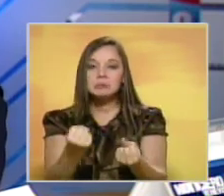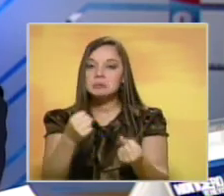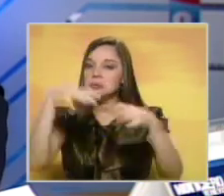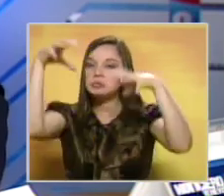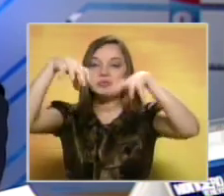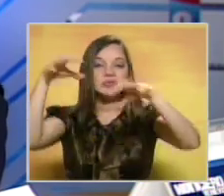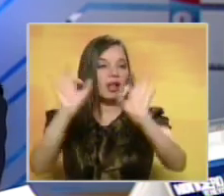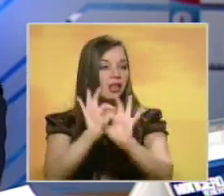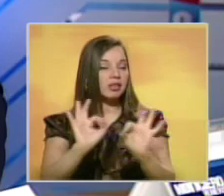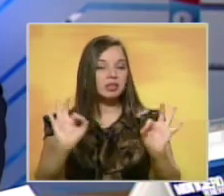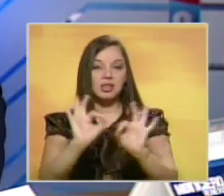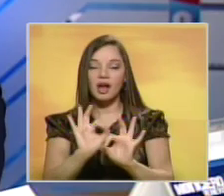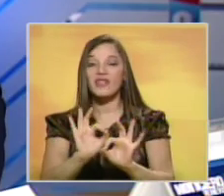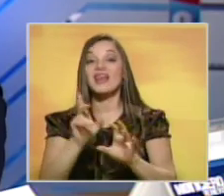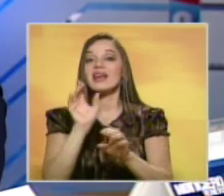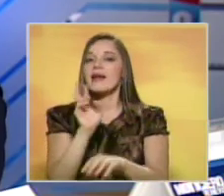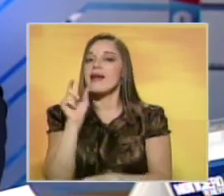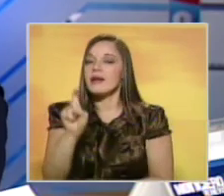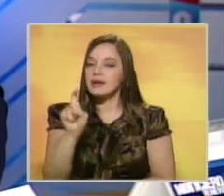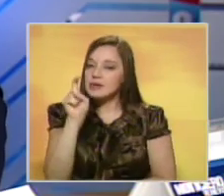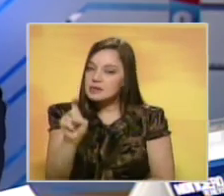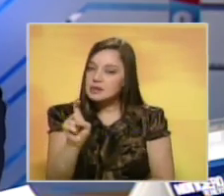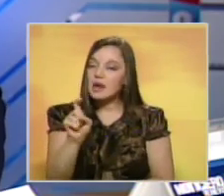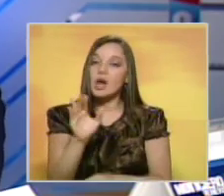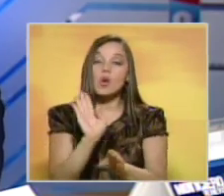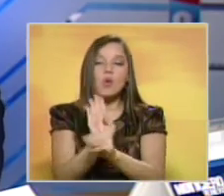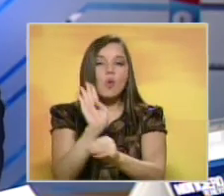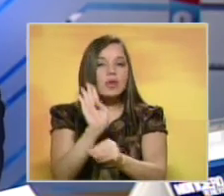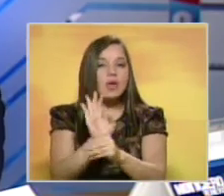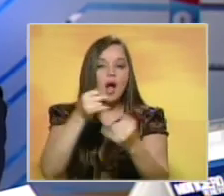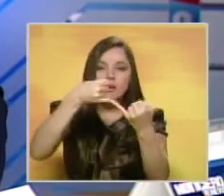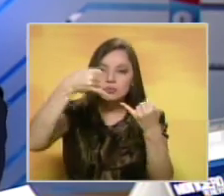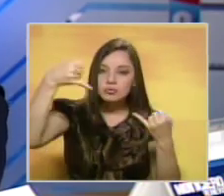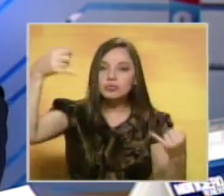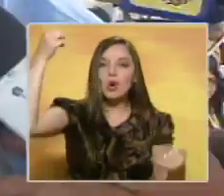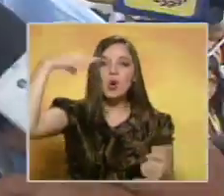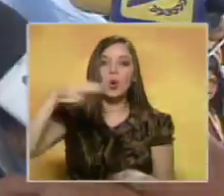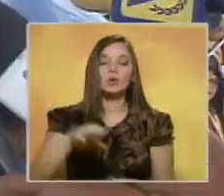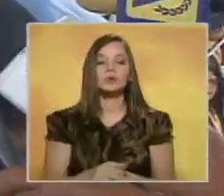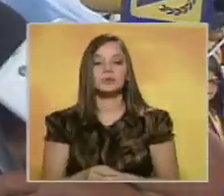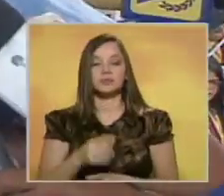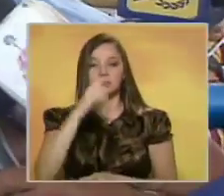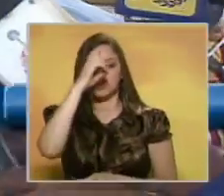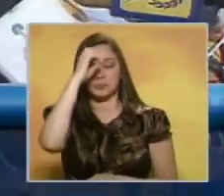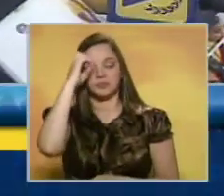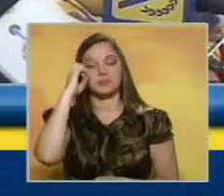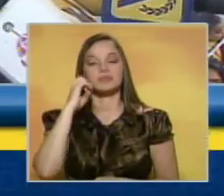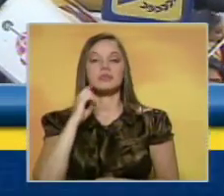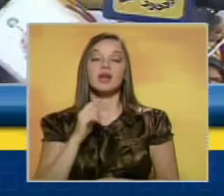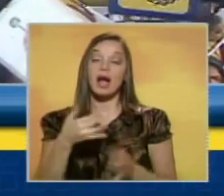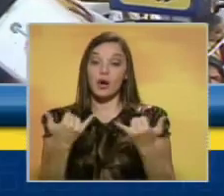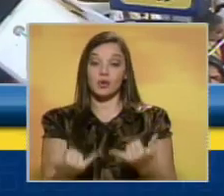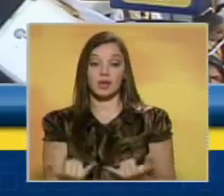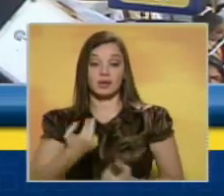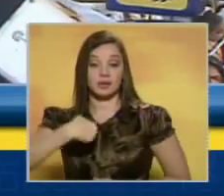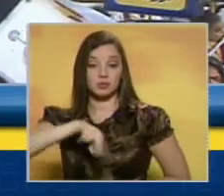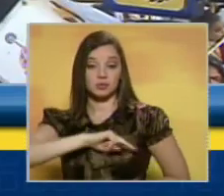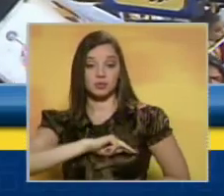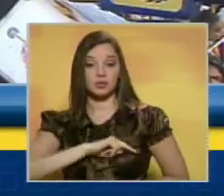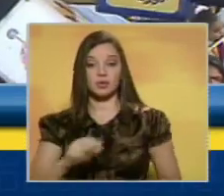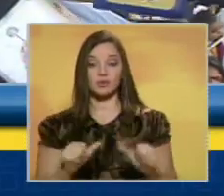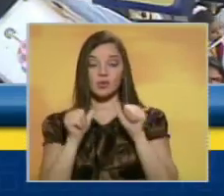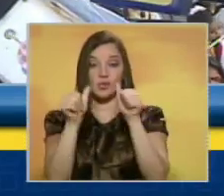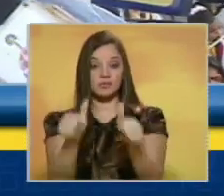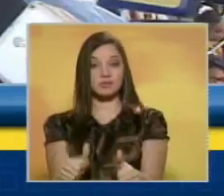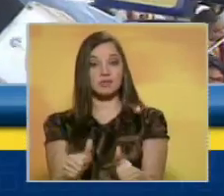controlado y racional de energía para evitar fallas del suministro. Milagros Zambrano con los detalles. Estamos ahorita comenzando la parte